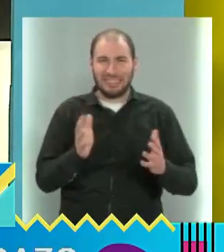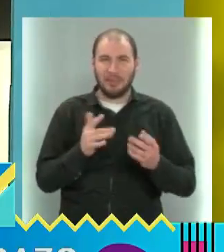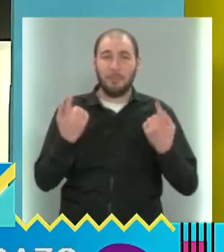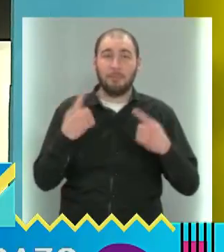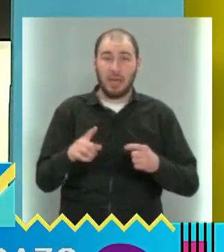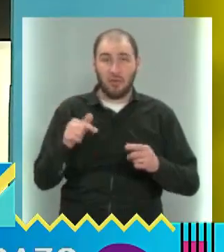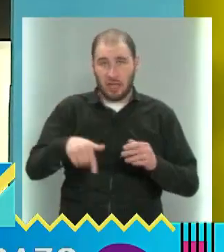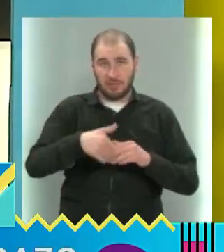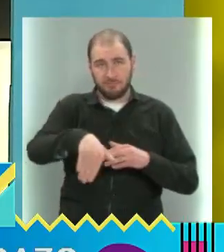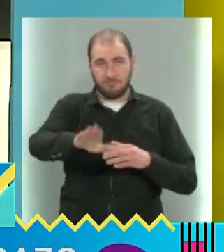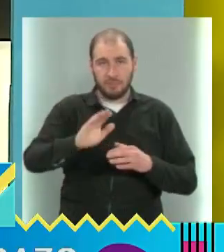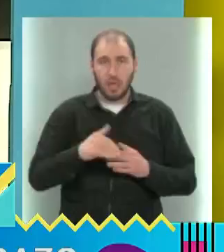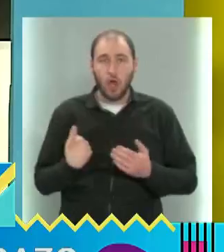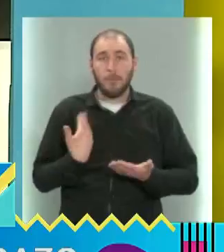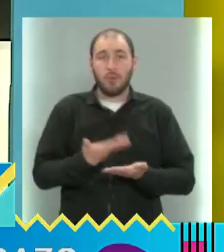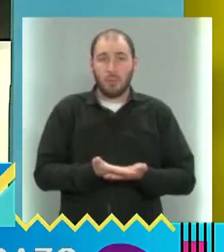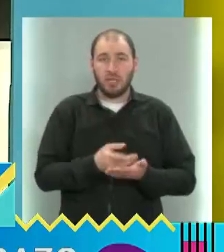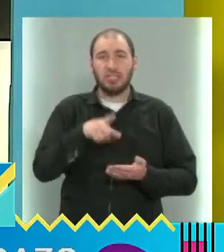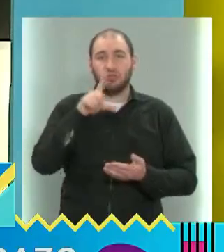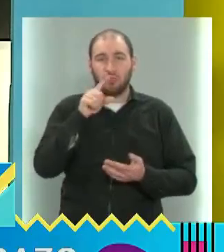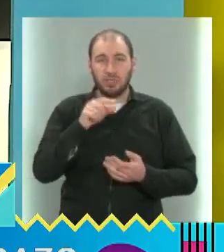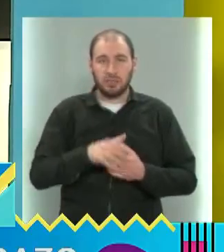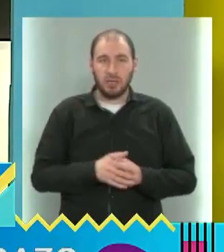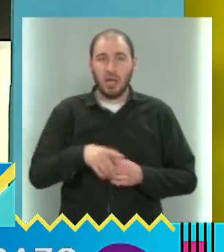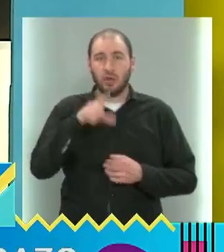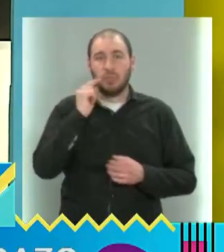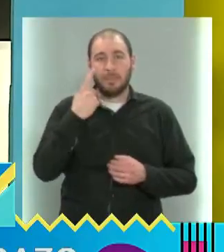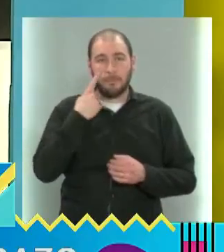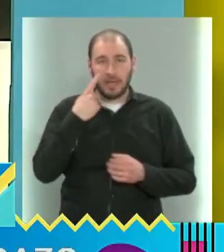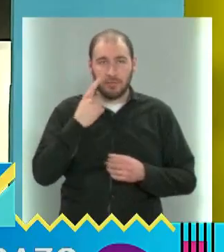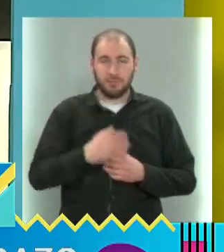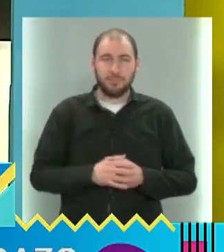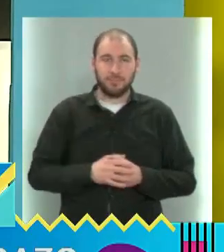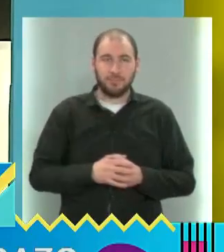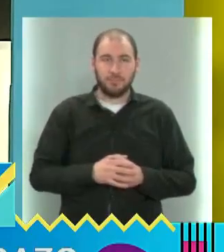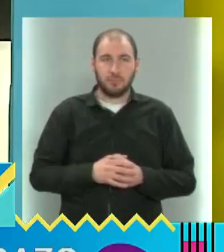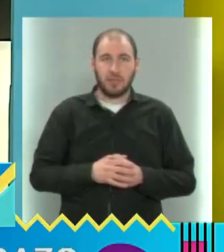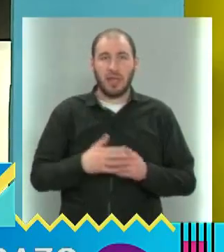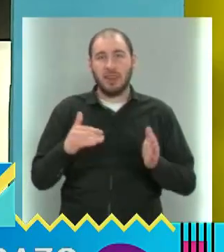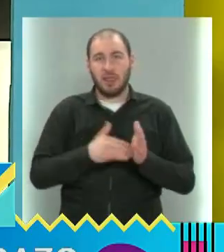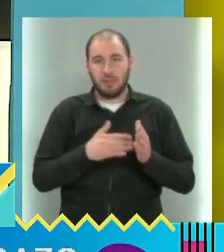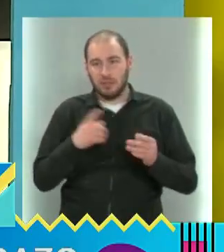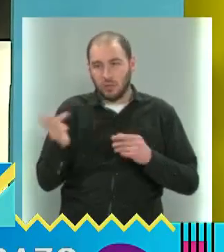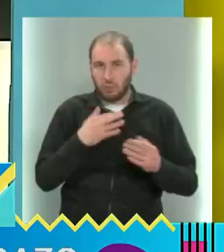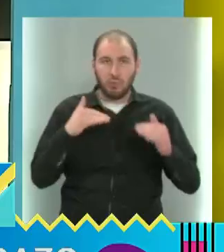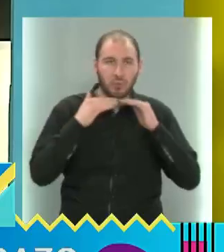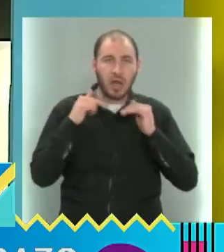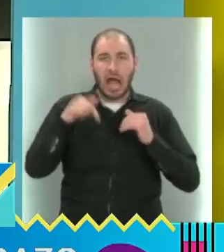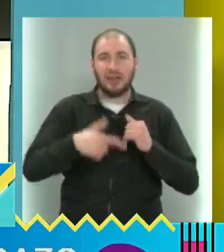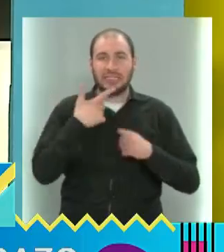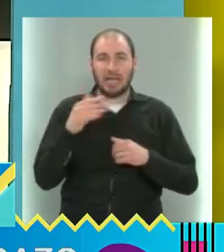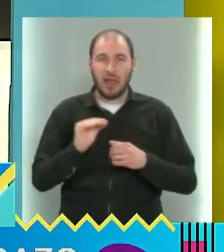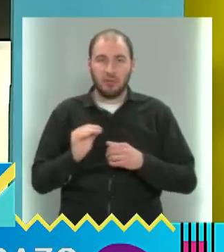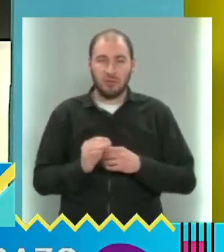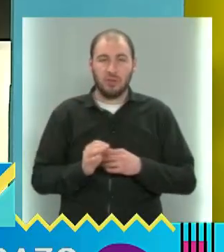Pero a partir de ahí, proponerles que hacer un tuit, ¿sí? Un tuit en vivo que, en función de lo que han escuchado, tanto hoy en